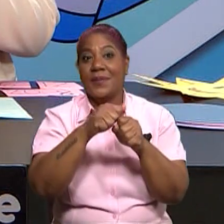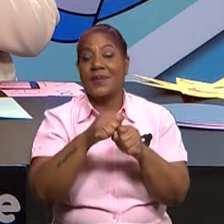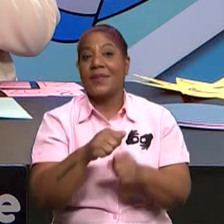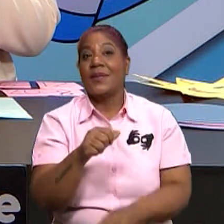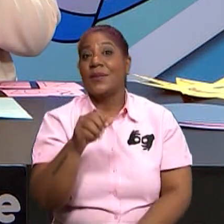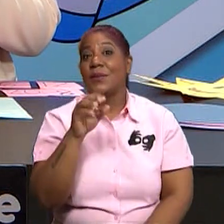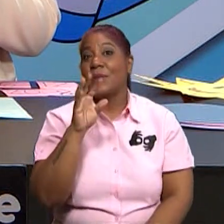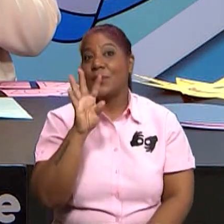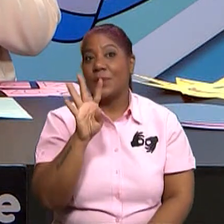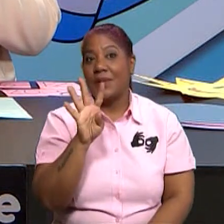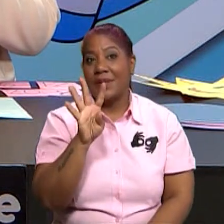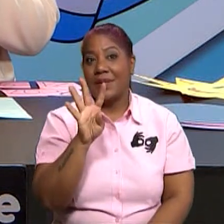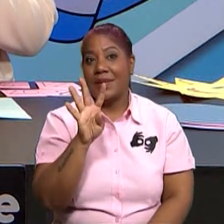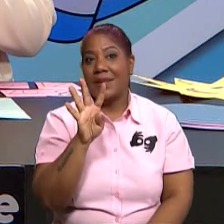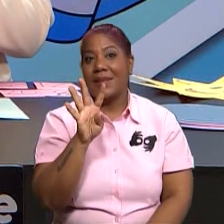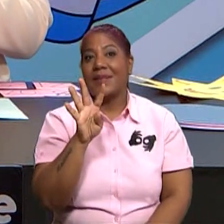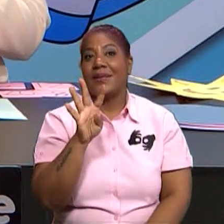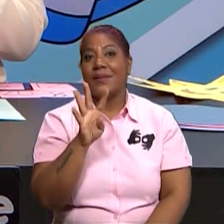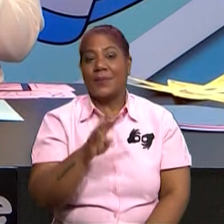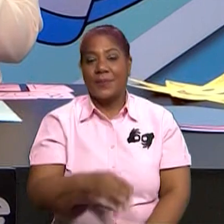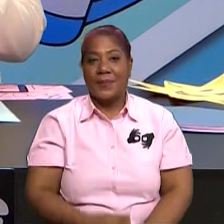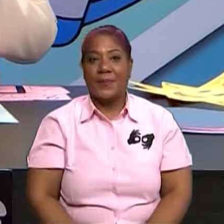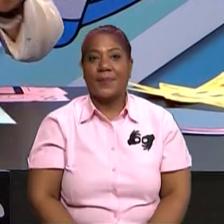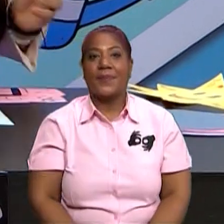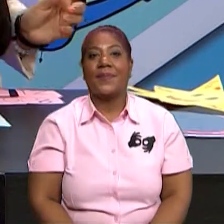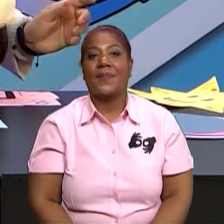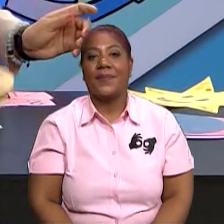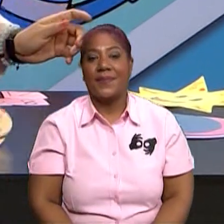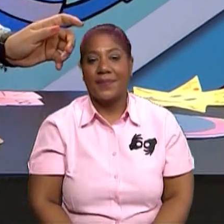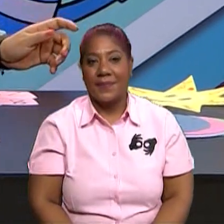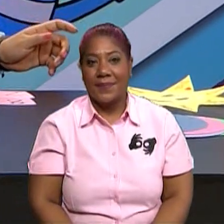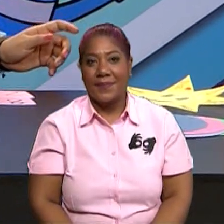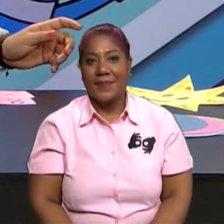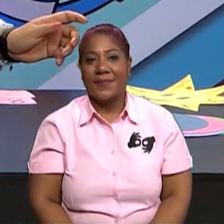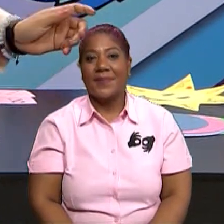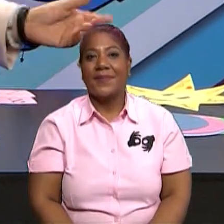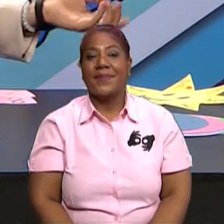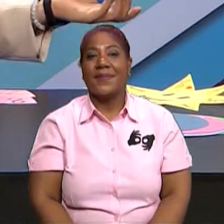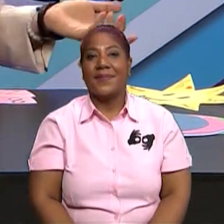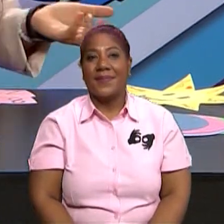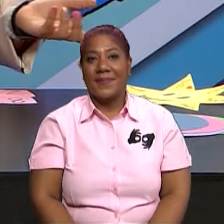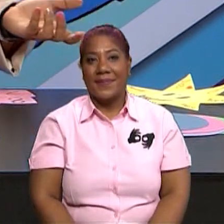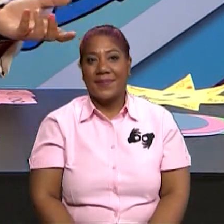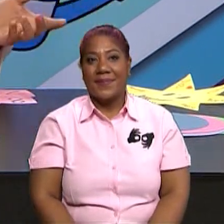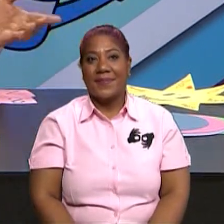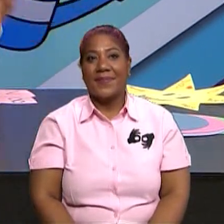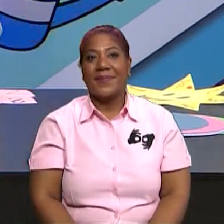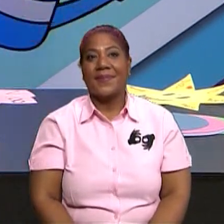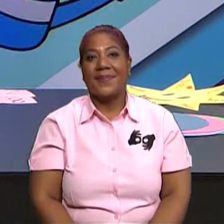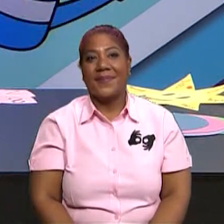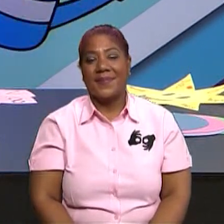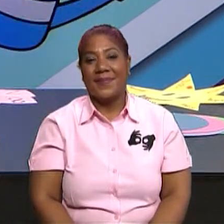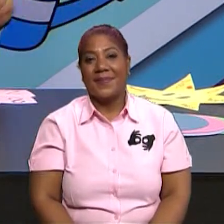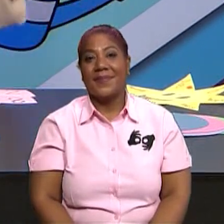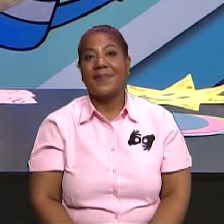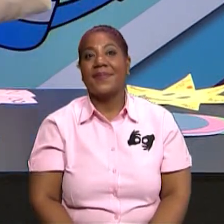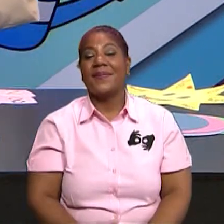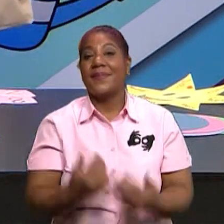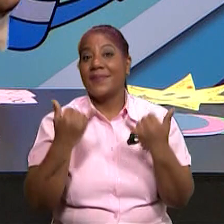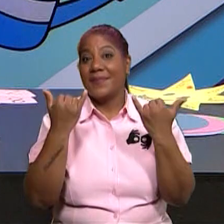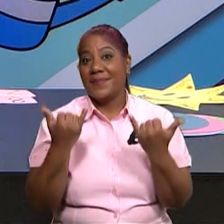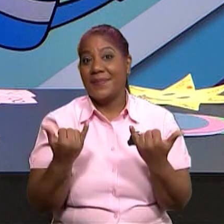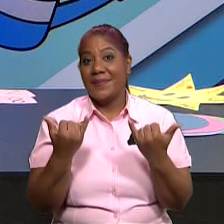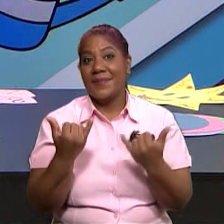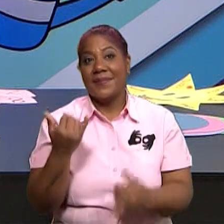y tengo 4 más en el tercer grupo de galletas. Ahora sé que